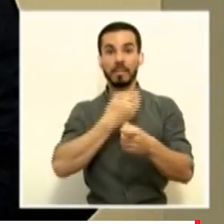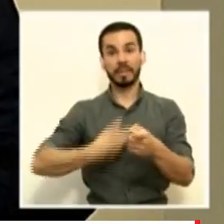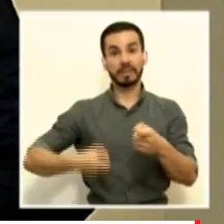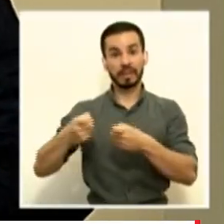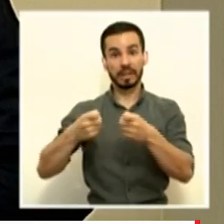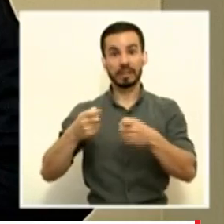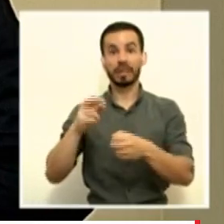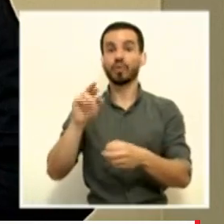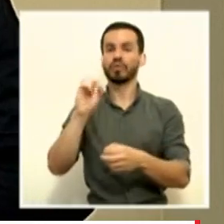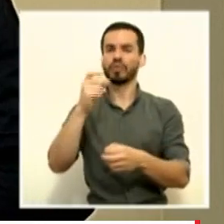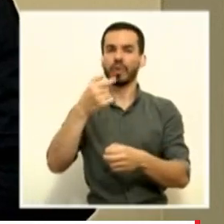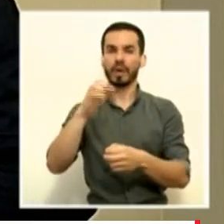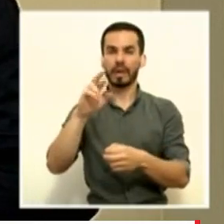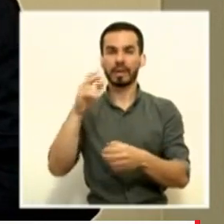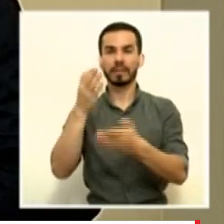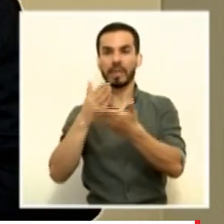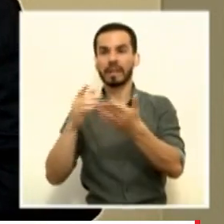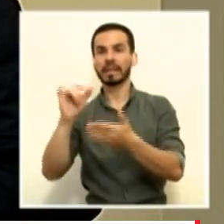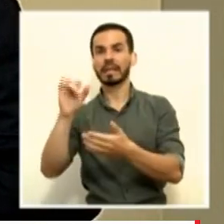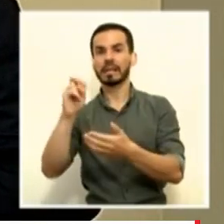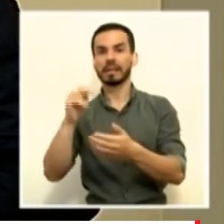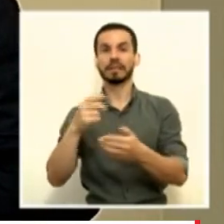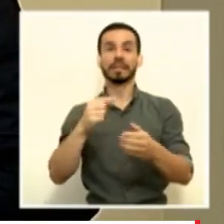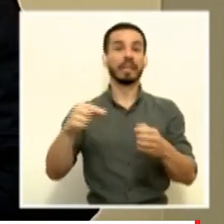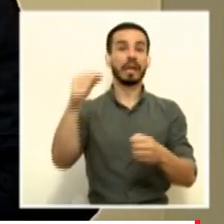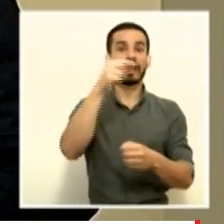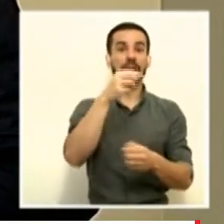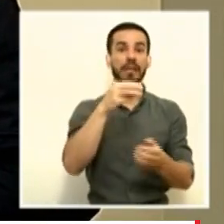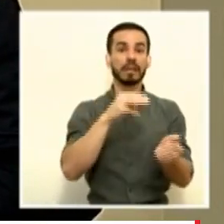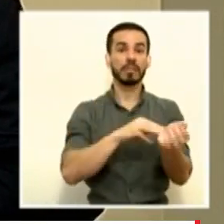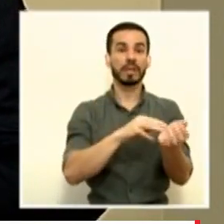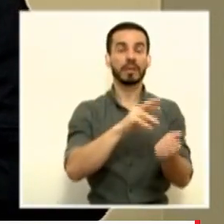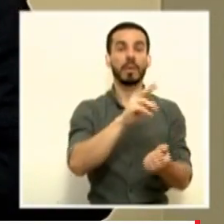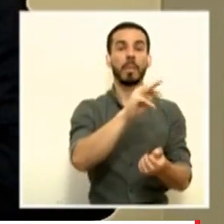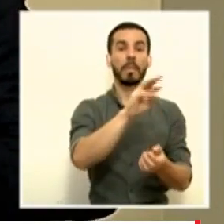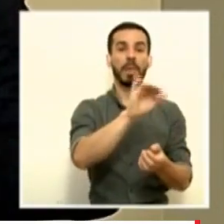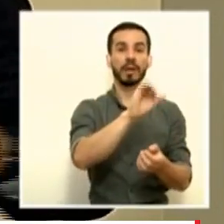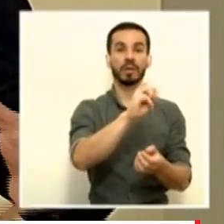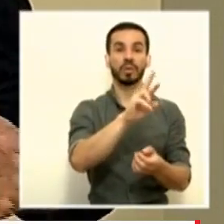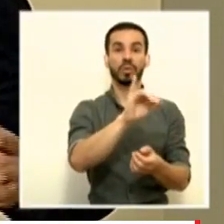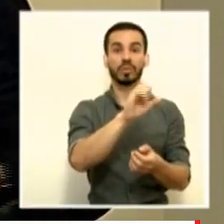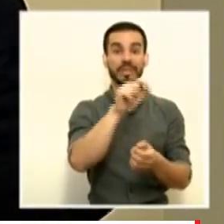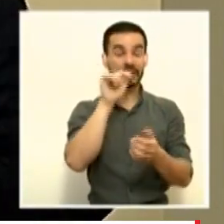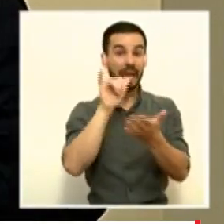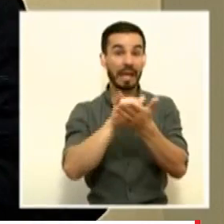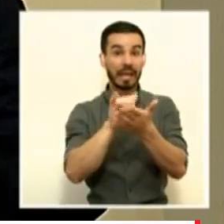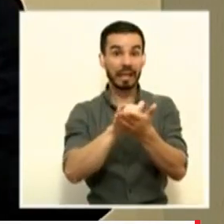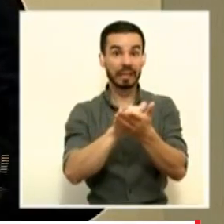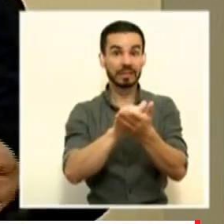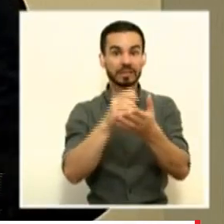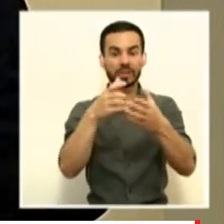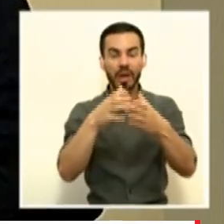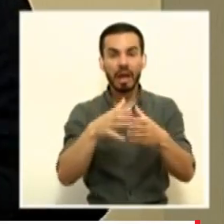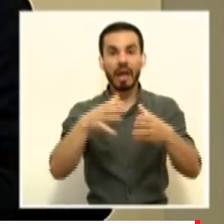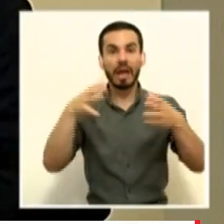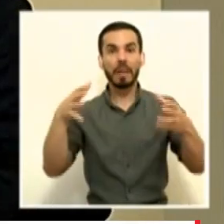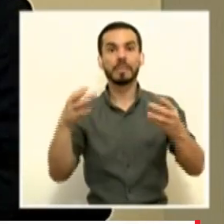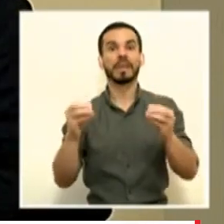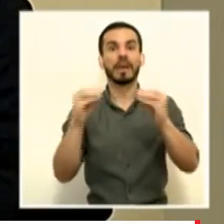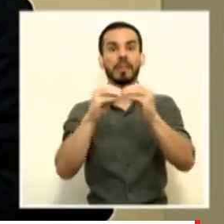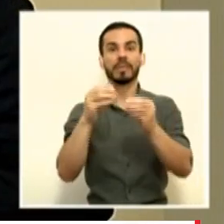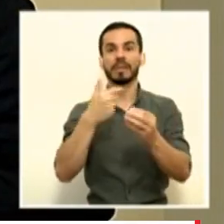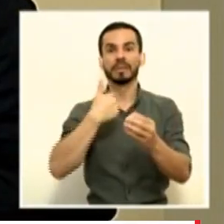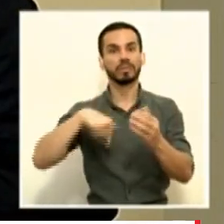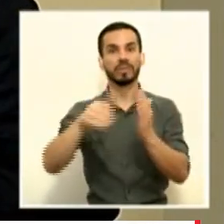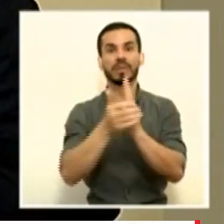Roger, por parte del INS y el gerente médico de la Caja, don Mario Ruiz. Esto amplía más